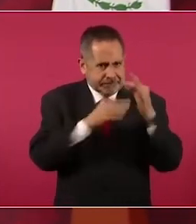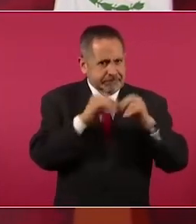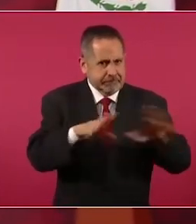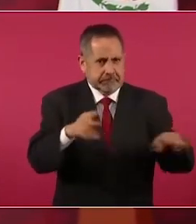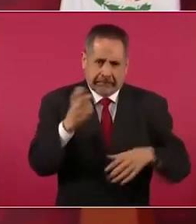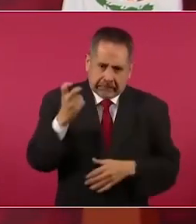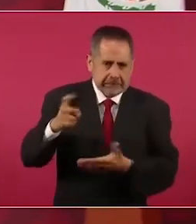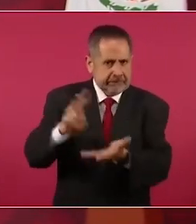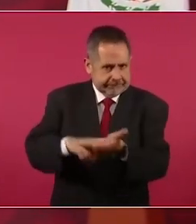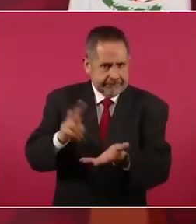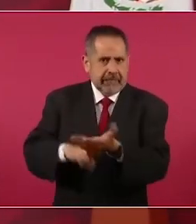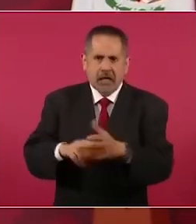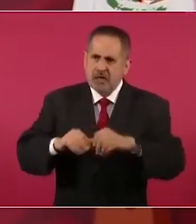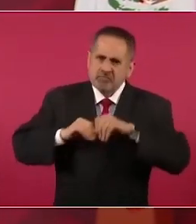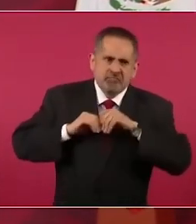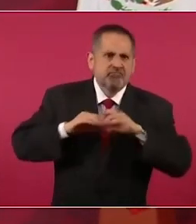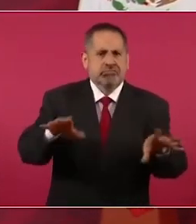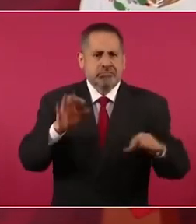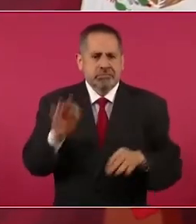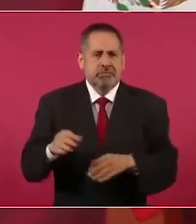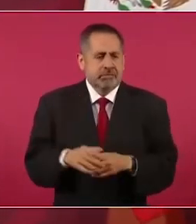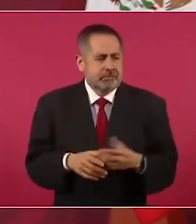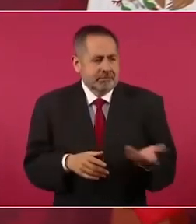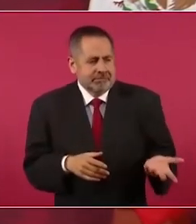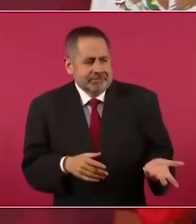Eso sí es nota.